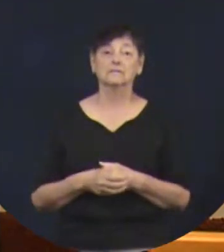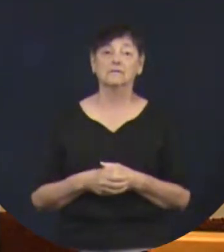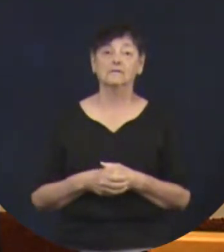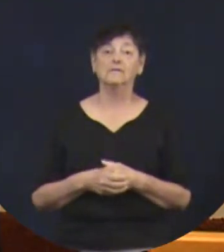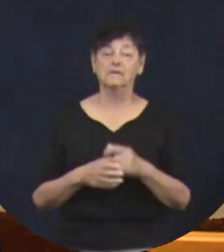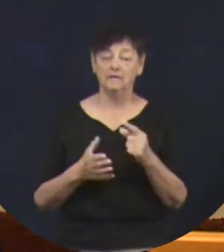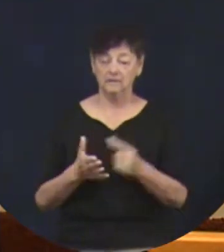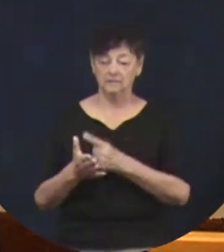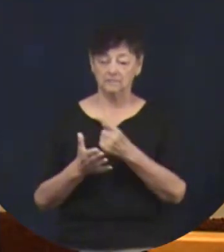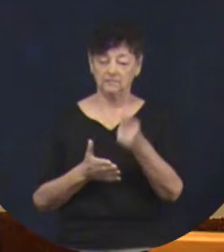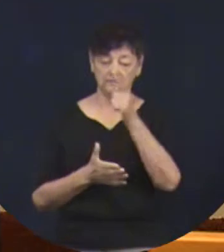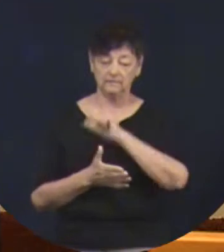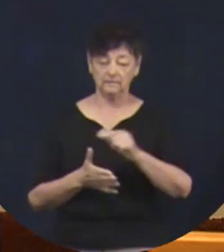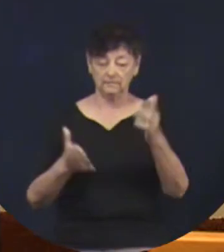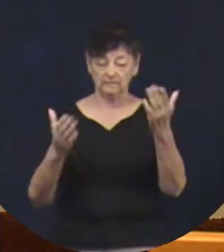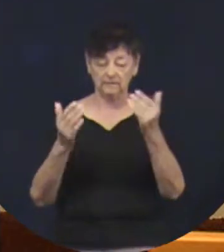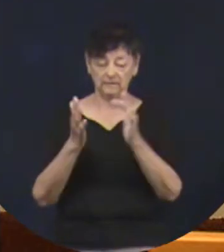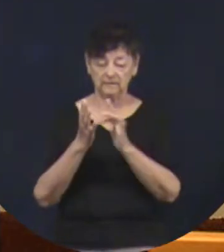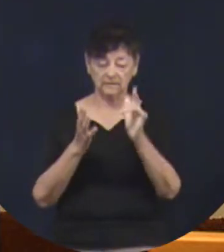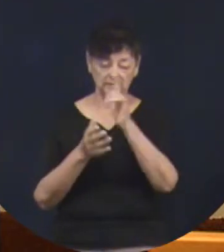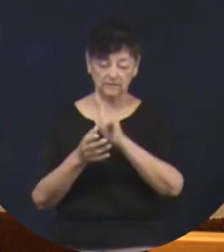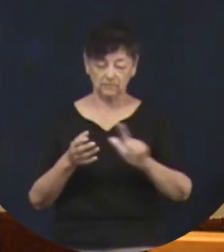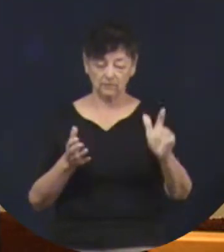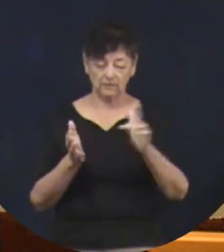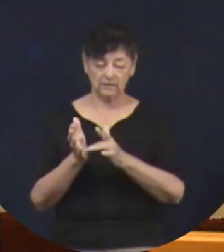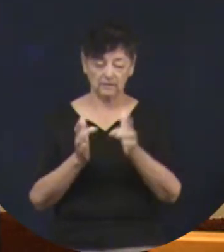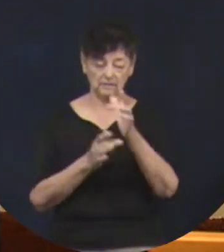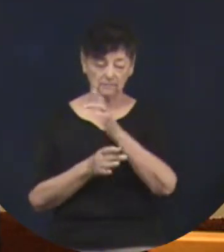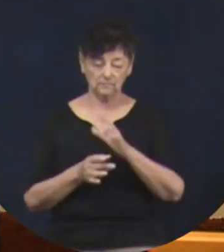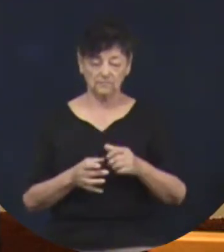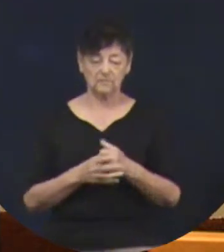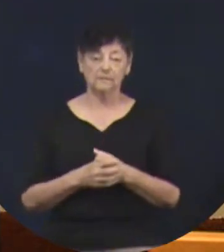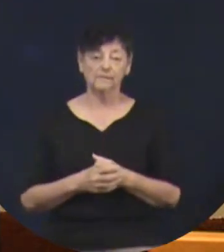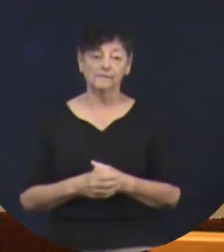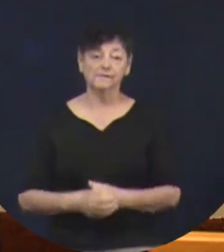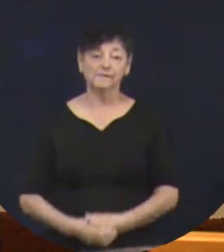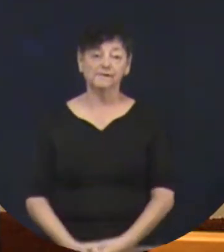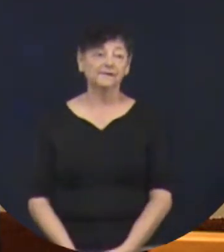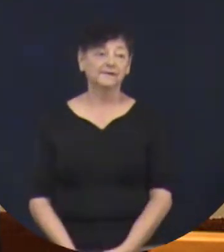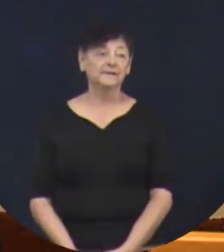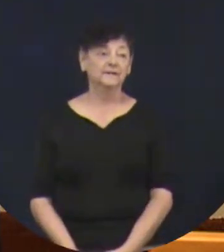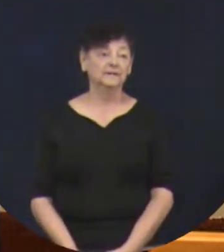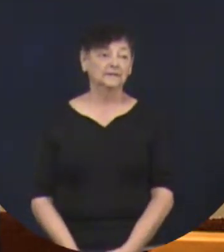El Evangelio del Señor. Gloria a ti, Señor Jesús.